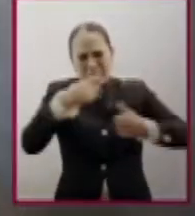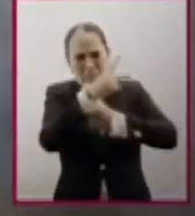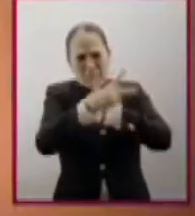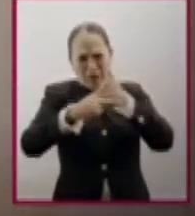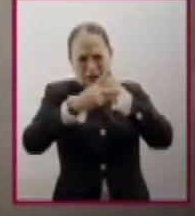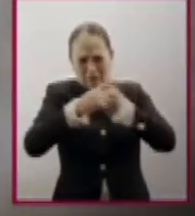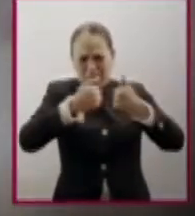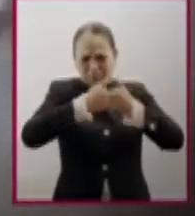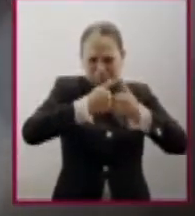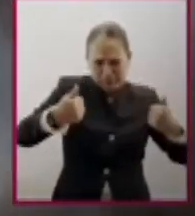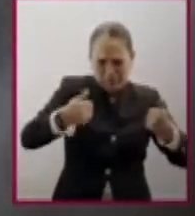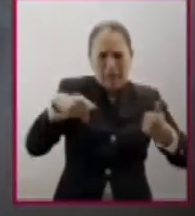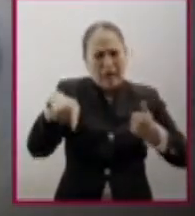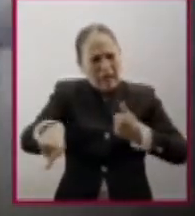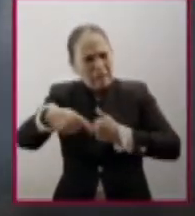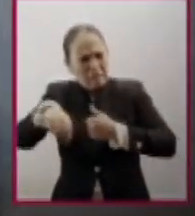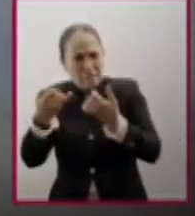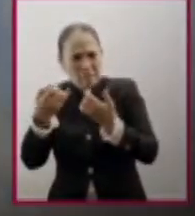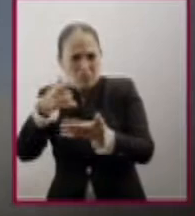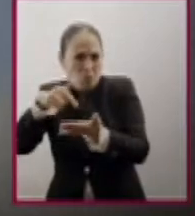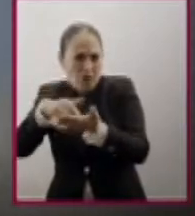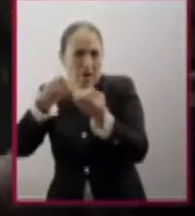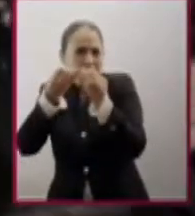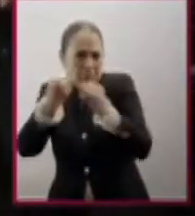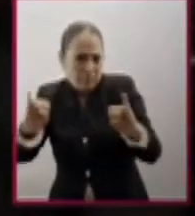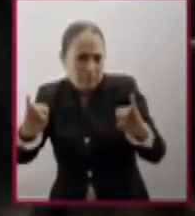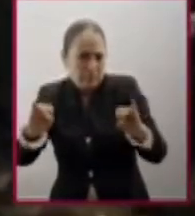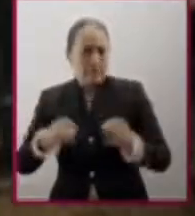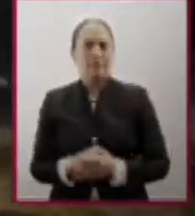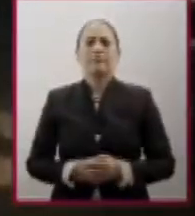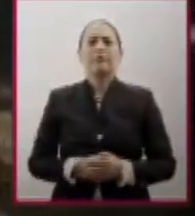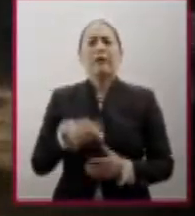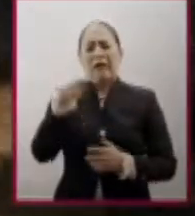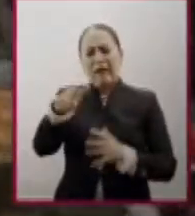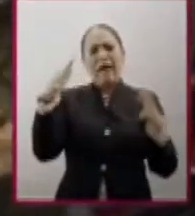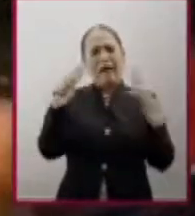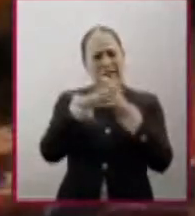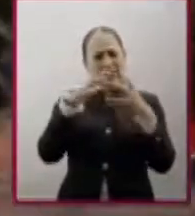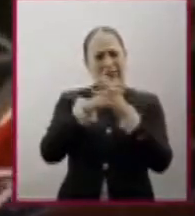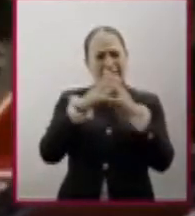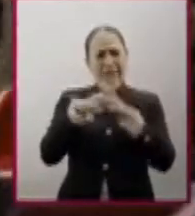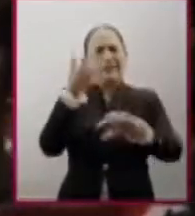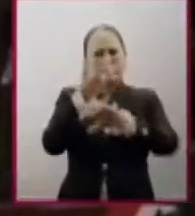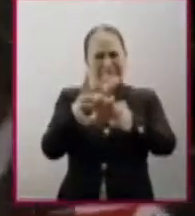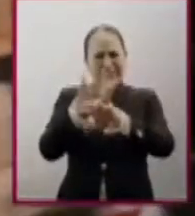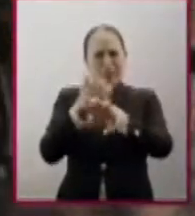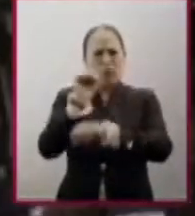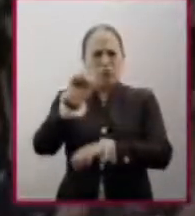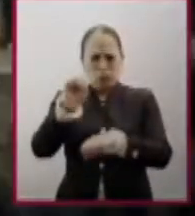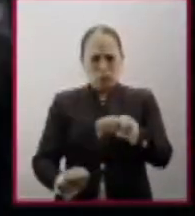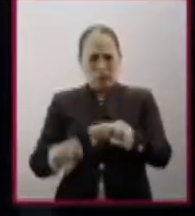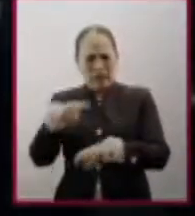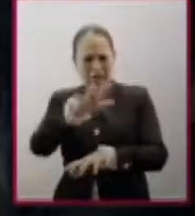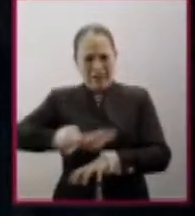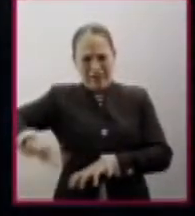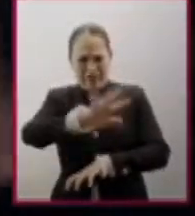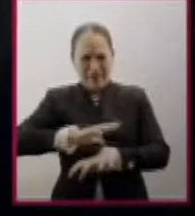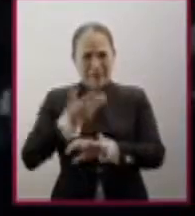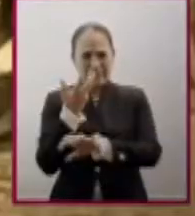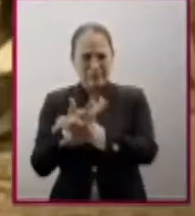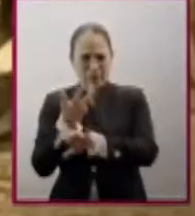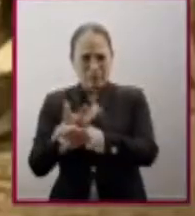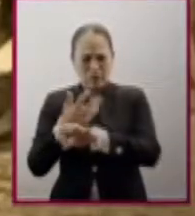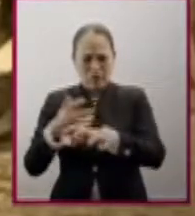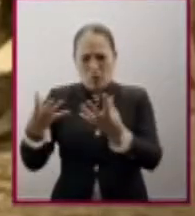que pertenece para ser independiente. Esa guerra en donde algunos estados del sur de Estados Unidos se unieron para